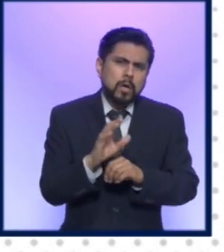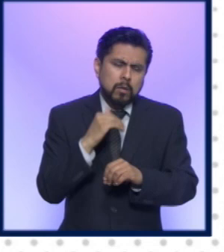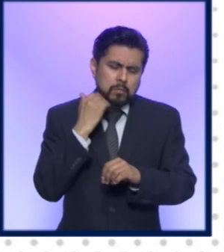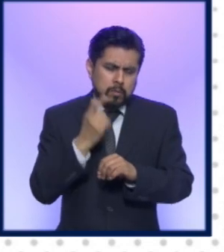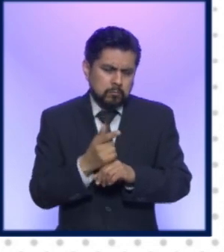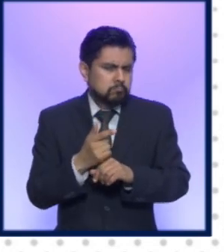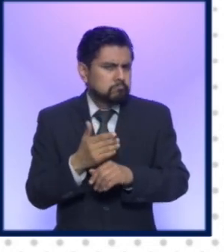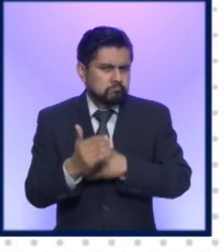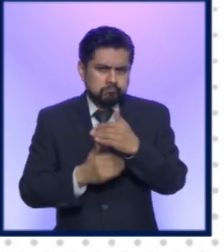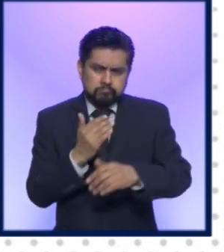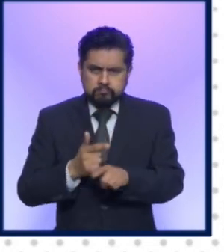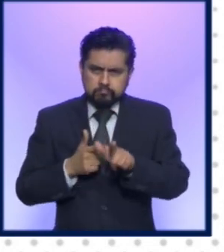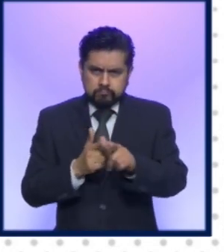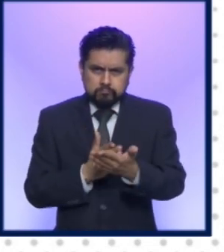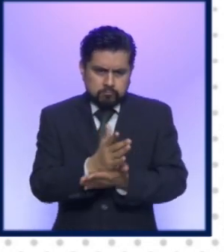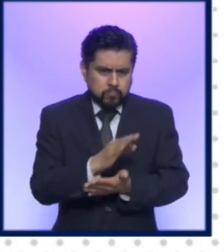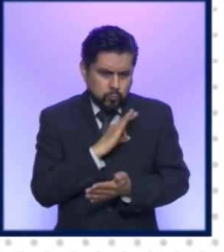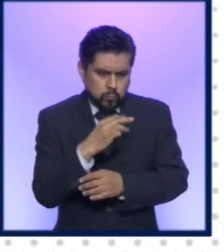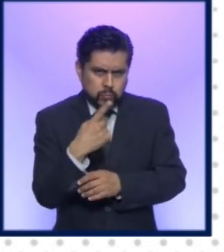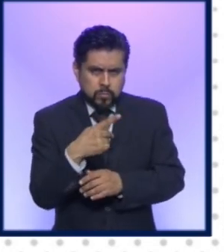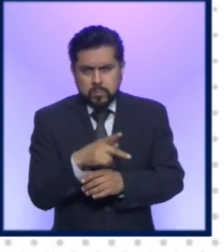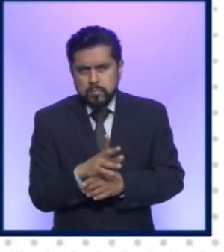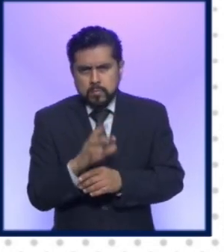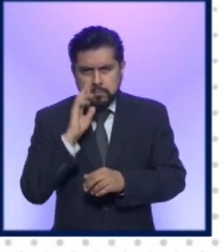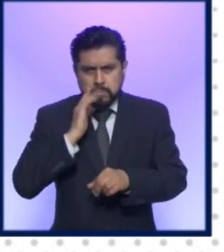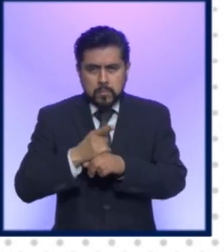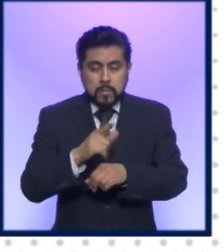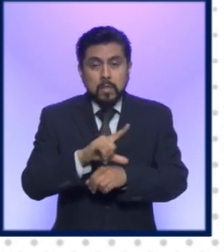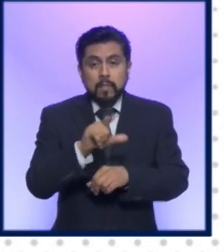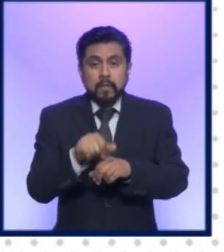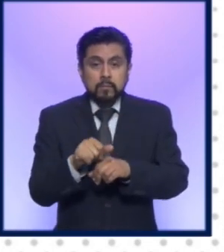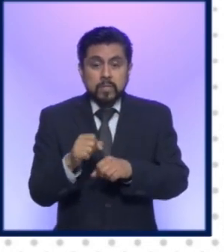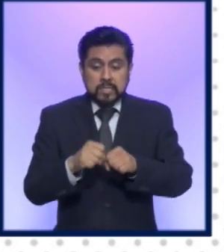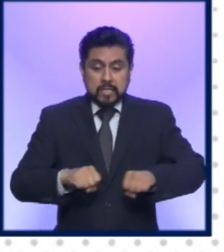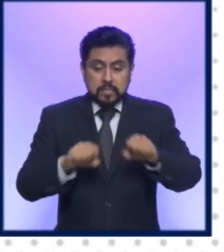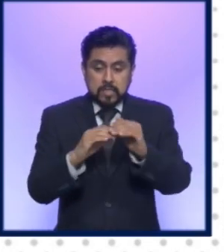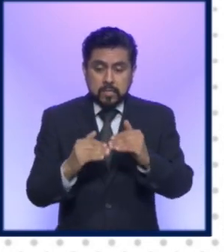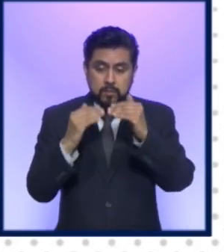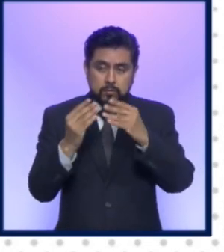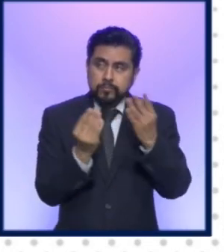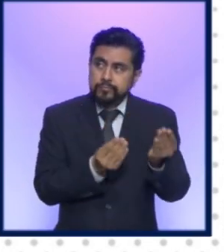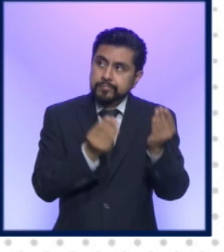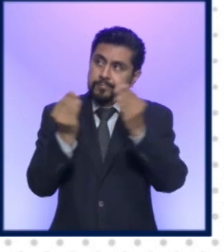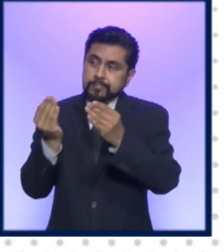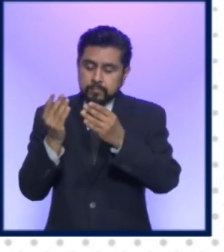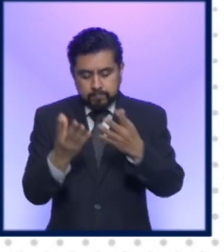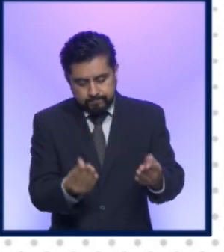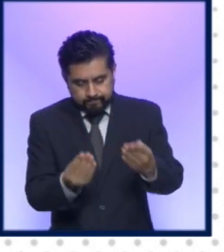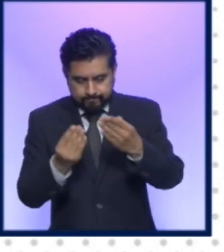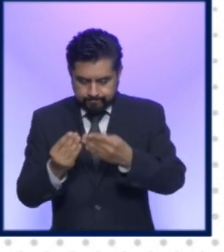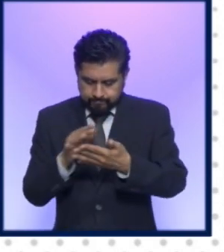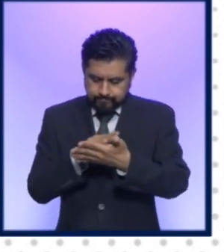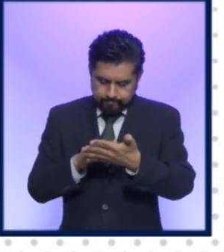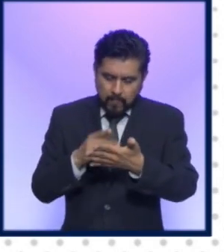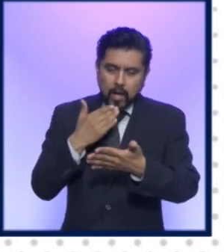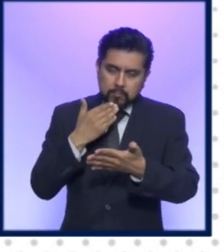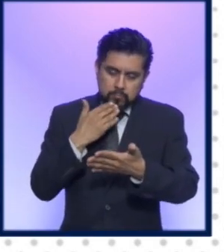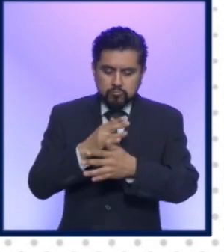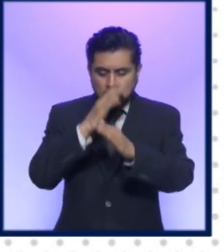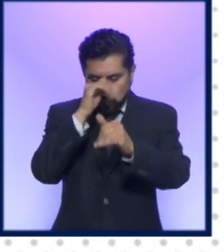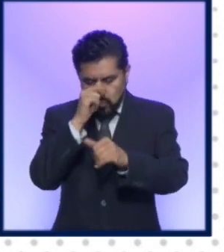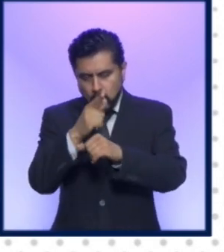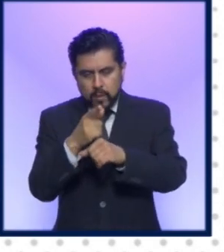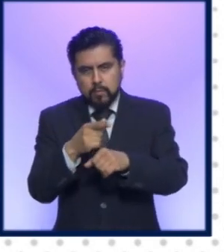la libertad que tiene para juzgar Bueno pues ya en su momento la sala superior eh tiene que reiterar este criterio que estamos